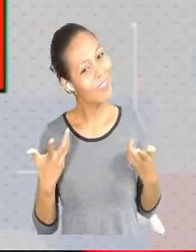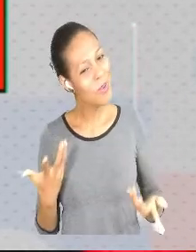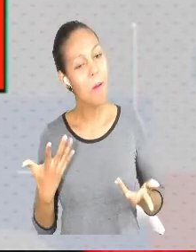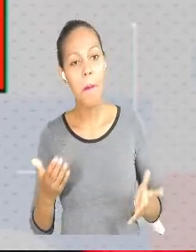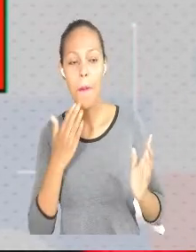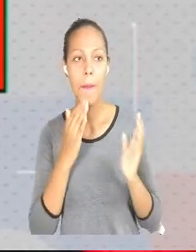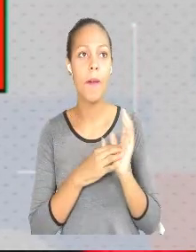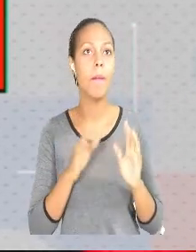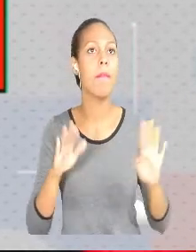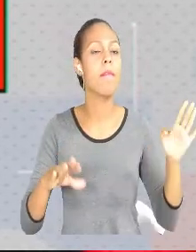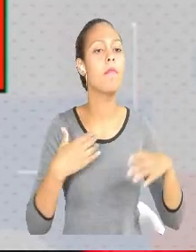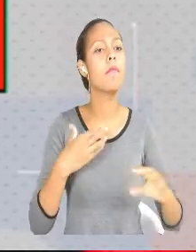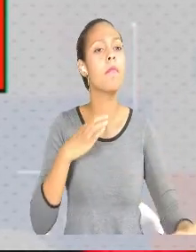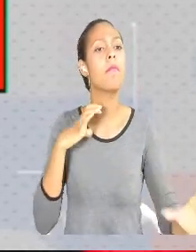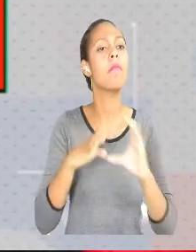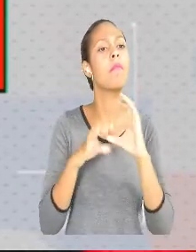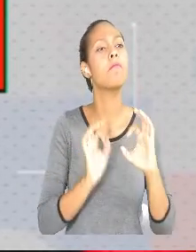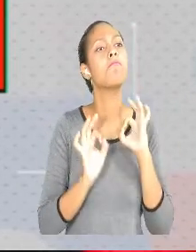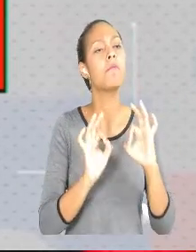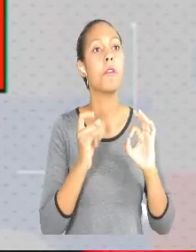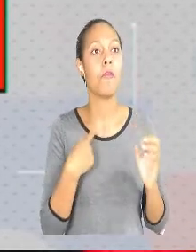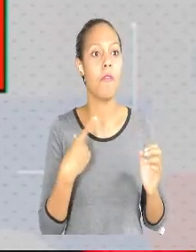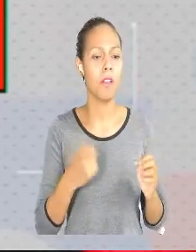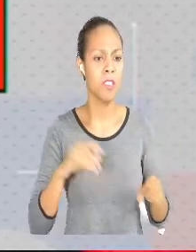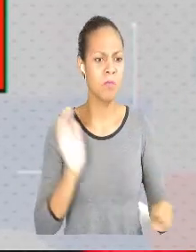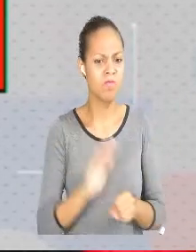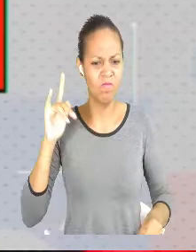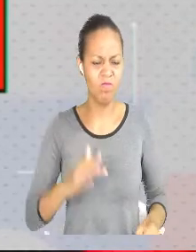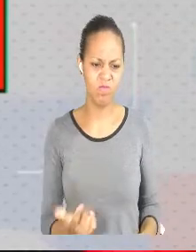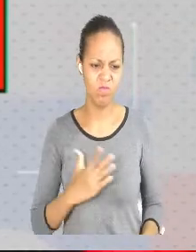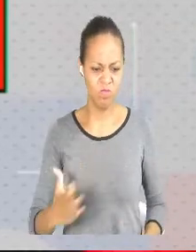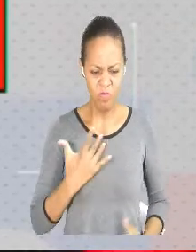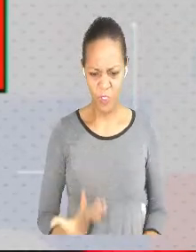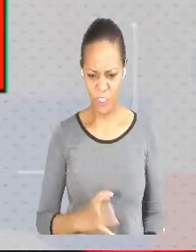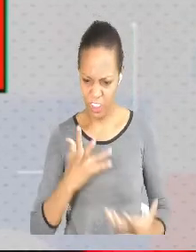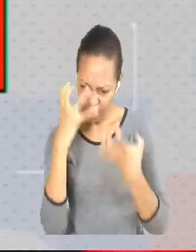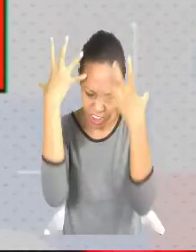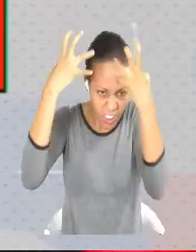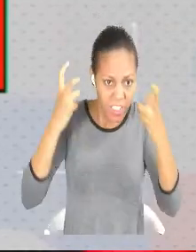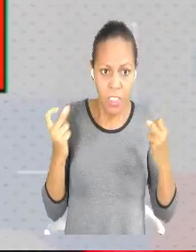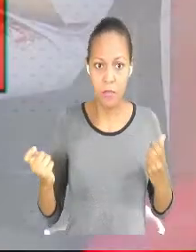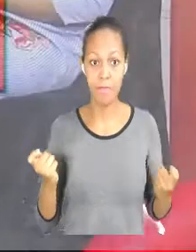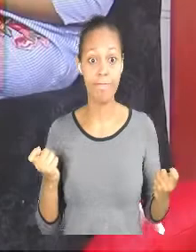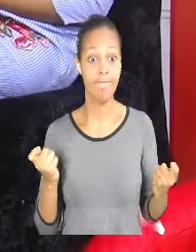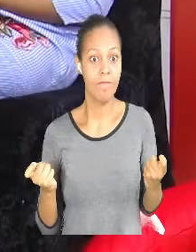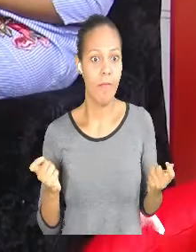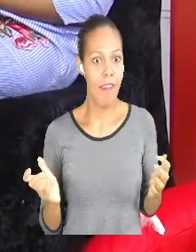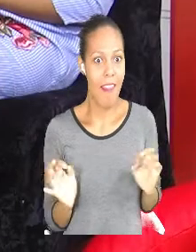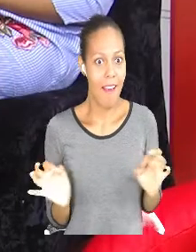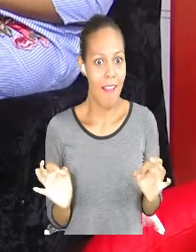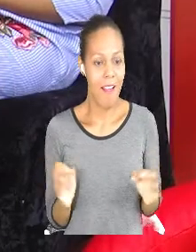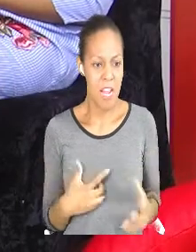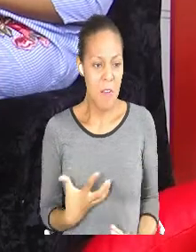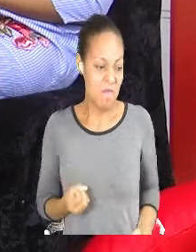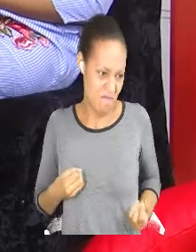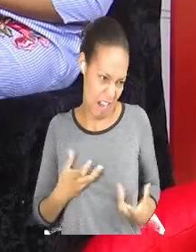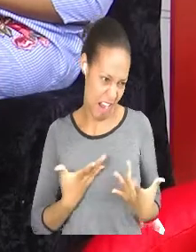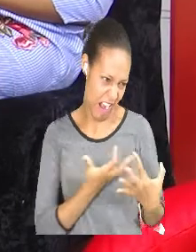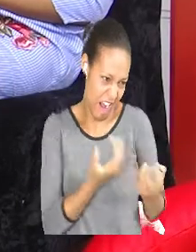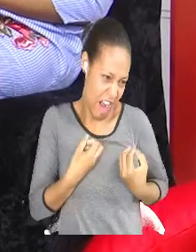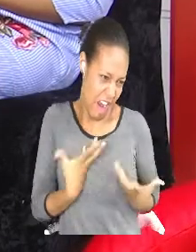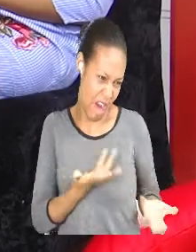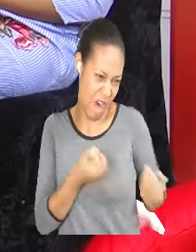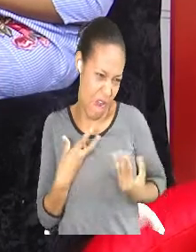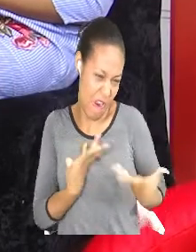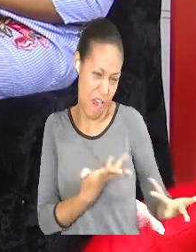No puedo tener una comunicación asertiva cuando no controlo mi ira, cuando no controlo la rabia, cuando no soy capaz de contener las palabras que de pronto puedan herir a la